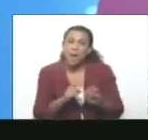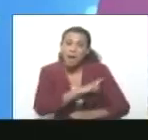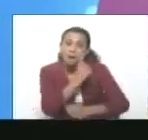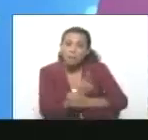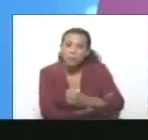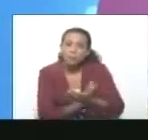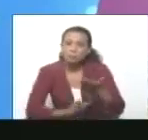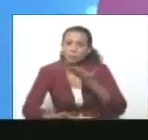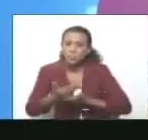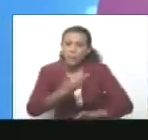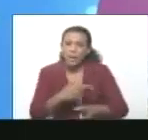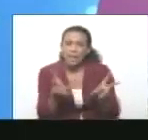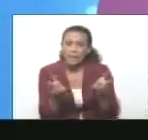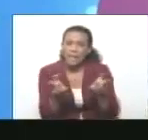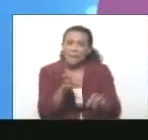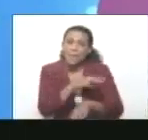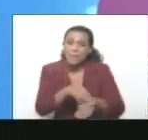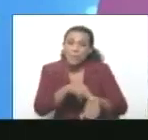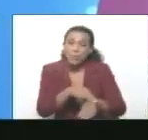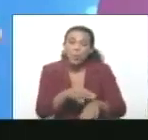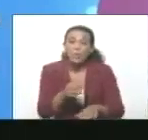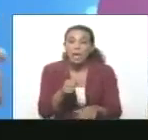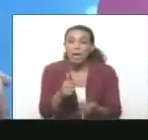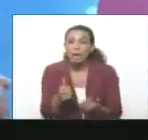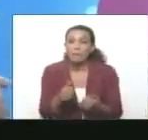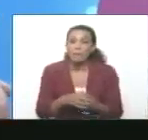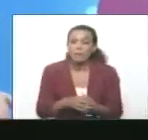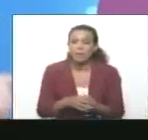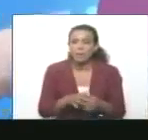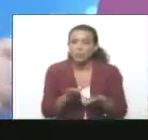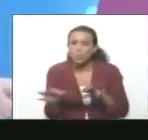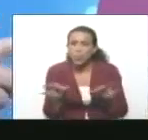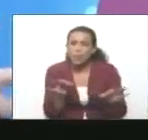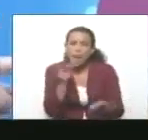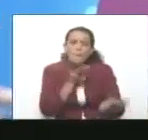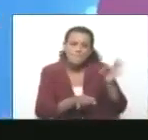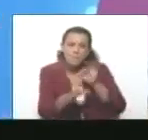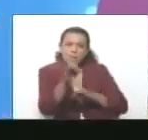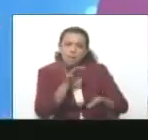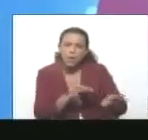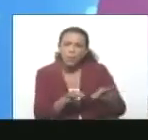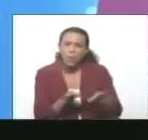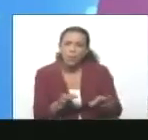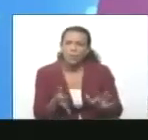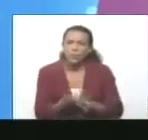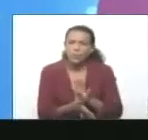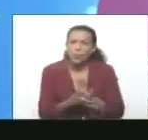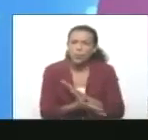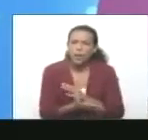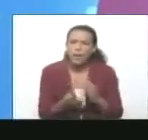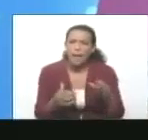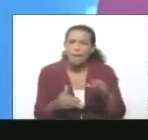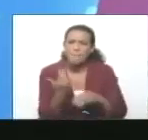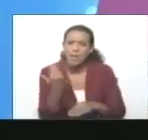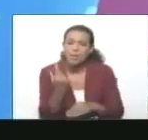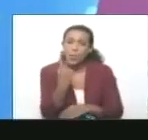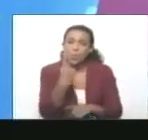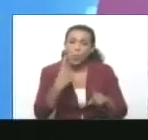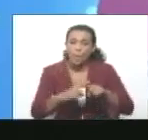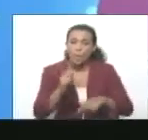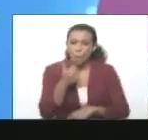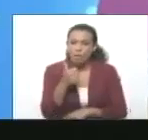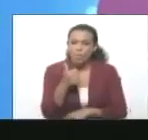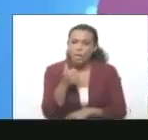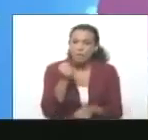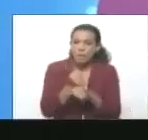la cooperación en manejo y gestión de agua. Correcto. Que, por cierto, me explicó de qué se trataba el método de 1x10